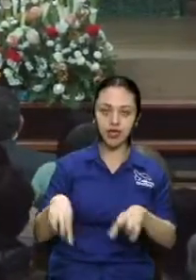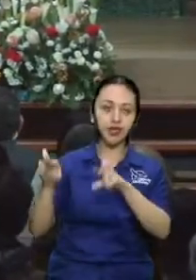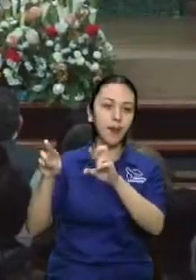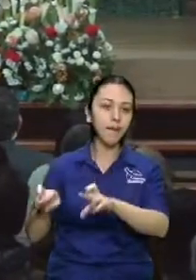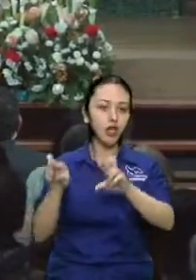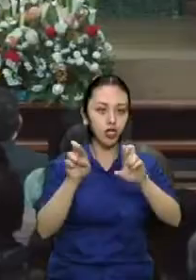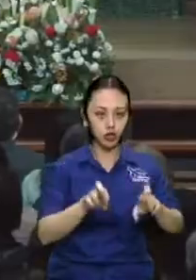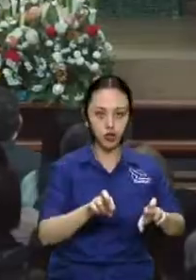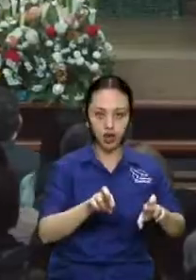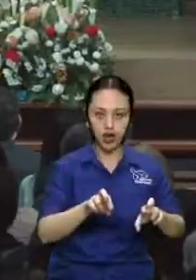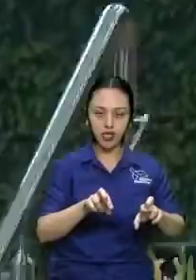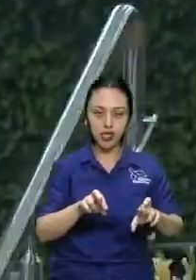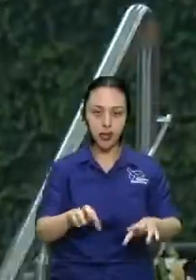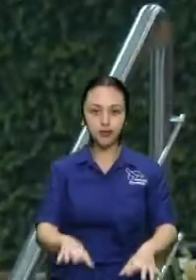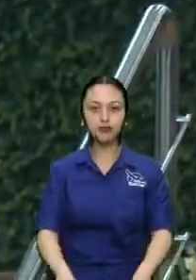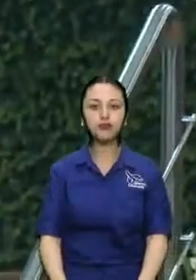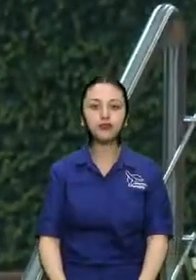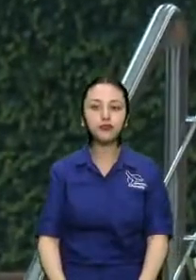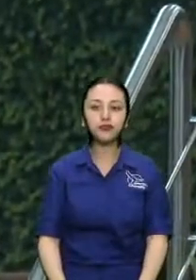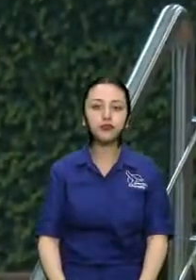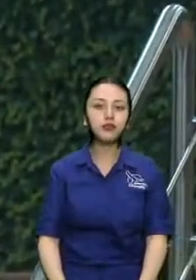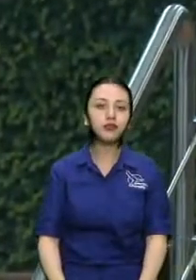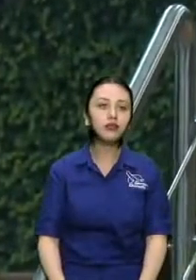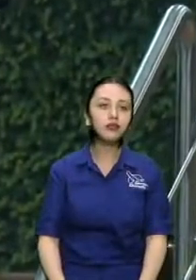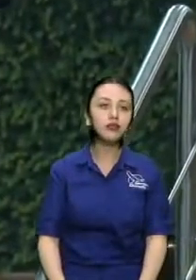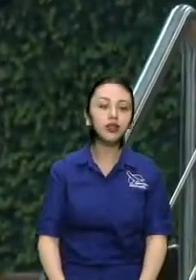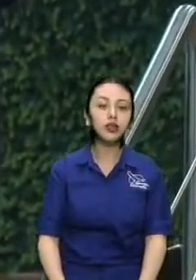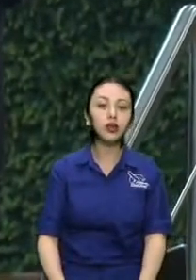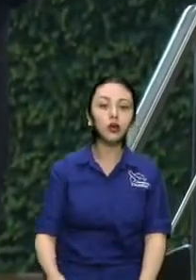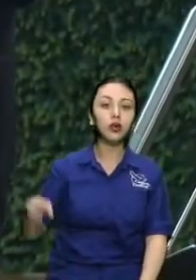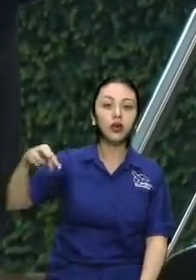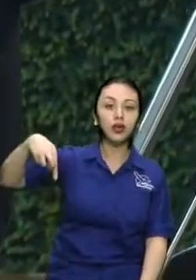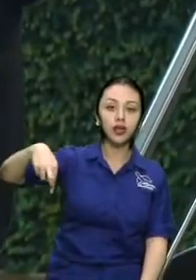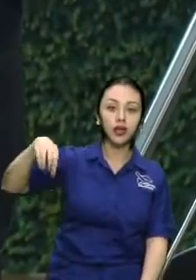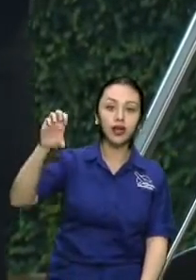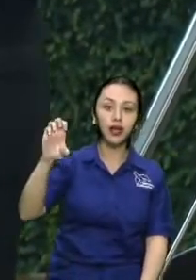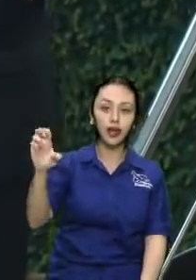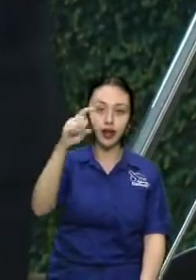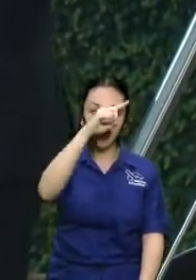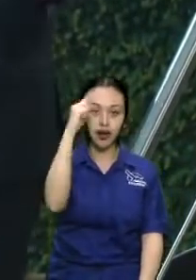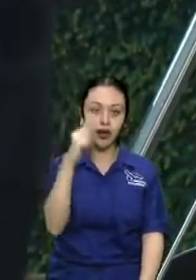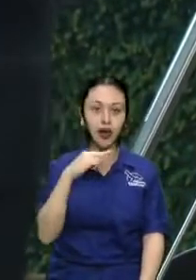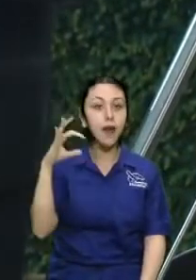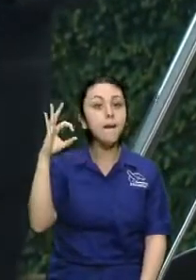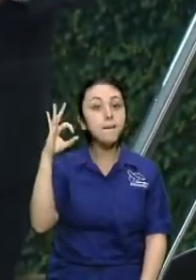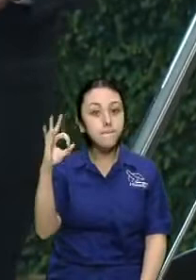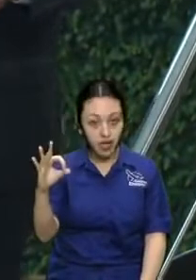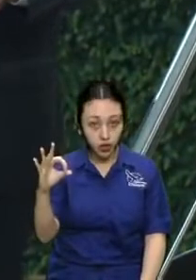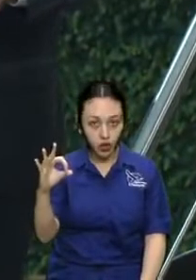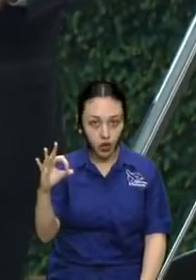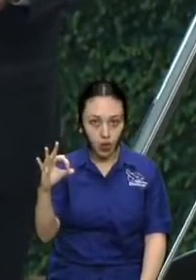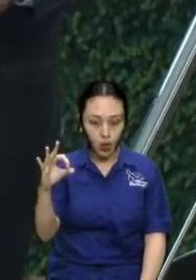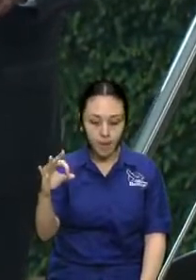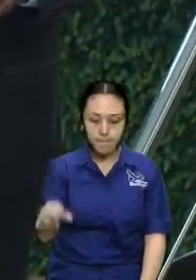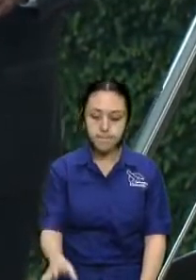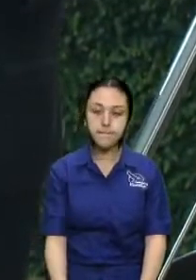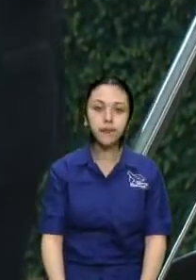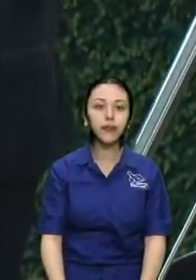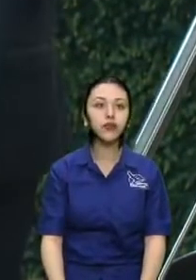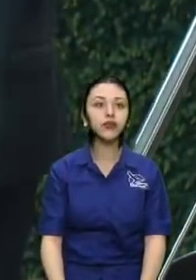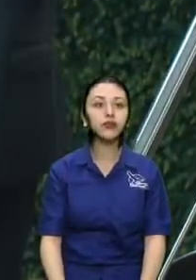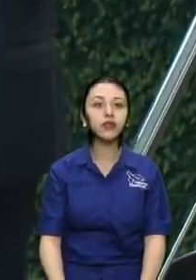costarricense. Bueno, y está el peso completo. Peso completo me parece que es de 200 libras para